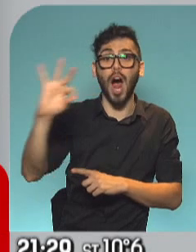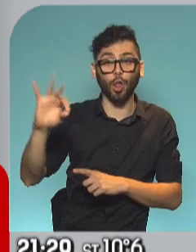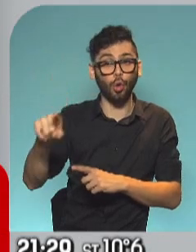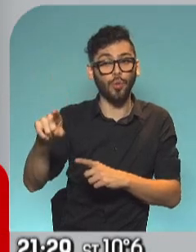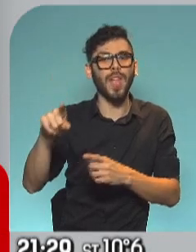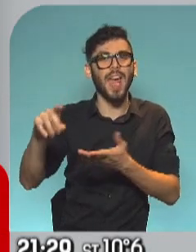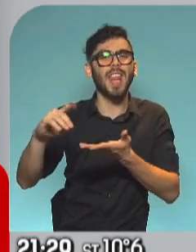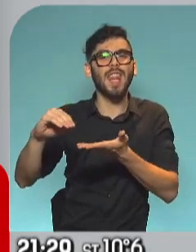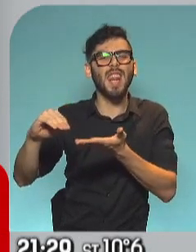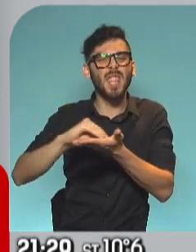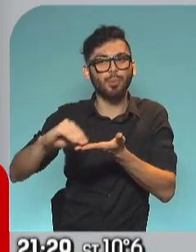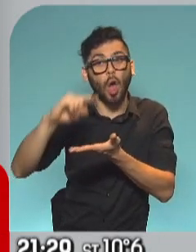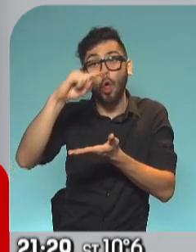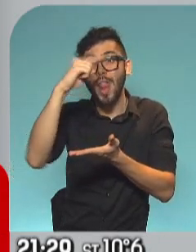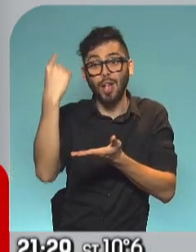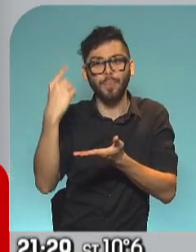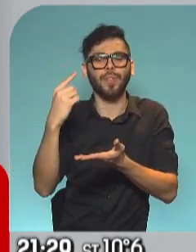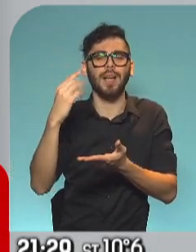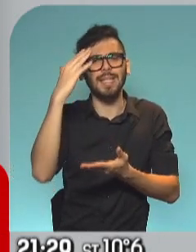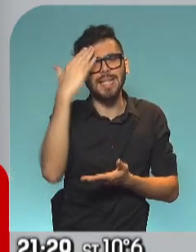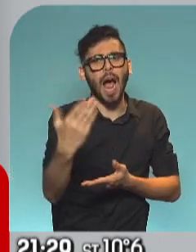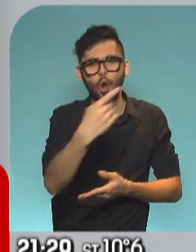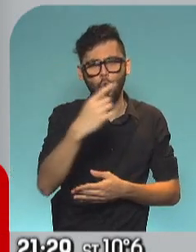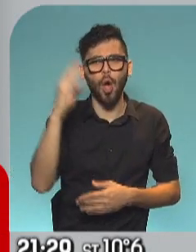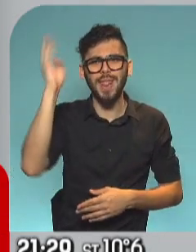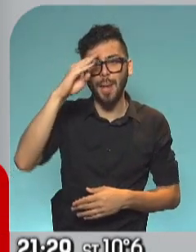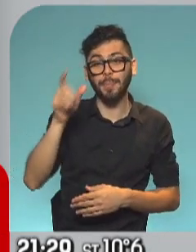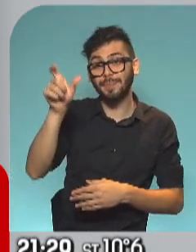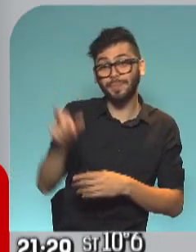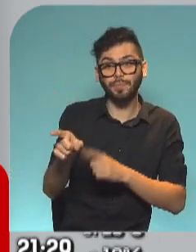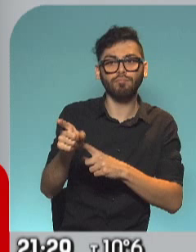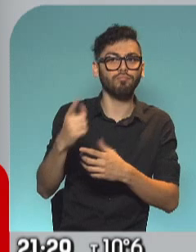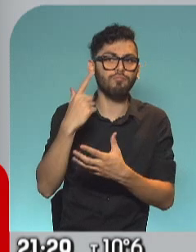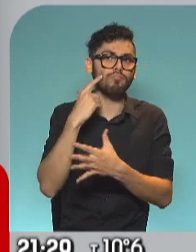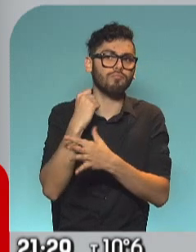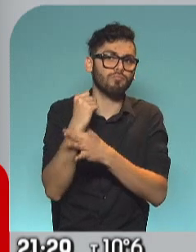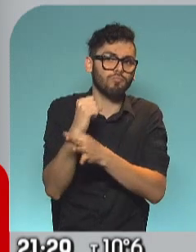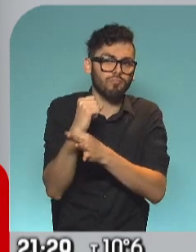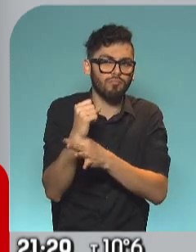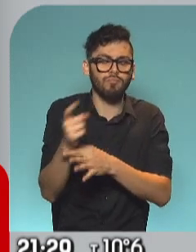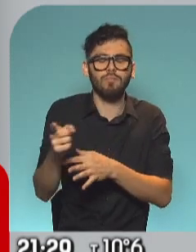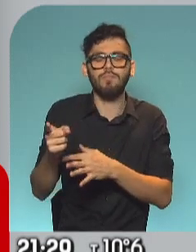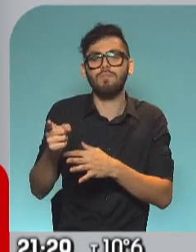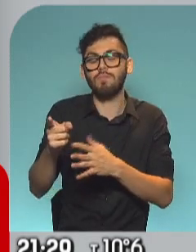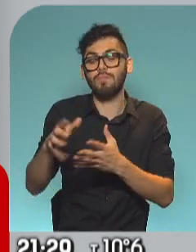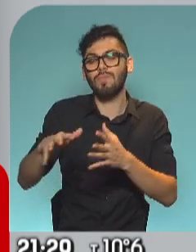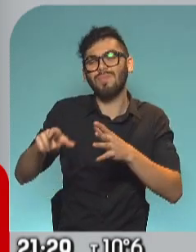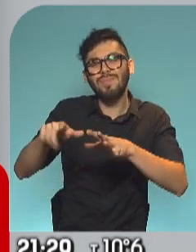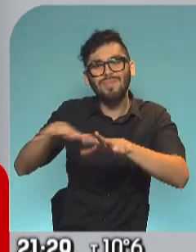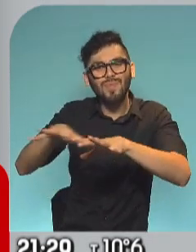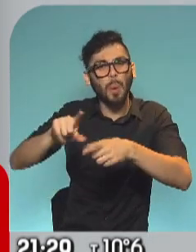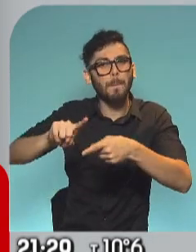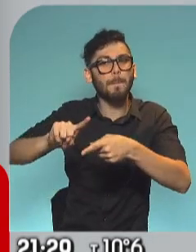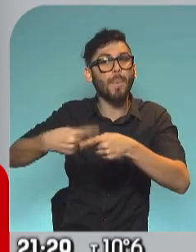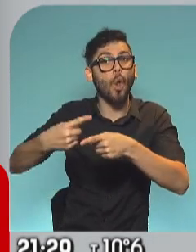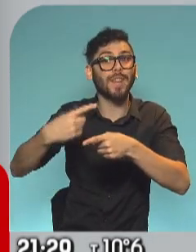diputado nacional y también una de las personas más destacadas, digo, quiero decir, en el ámbito de la